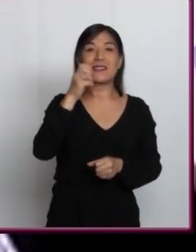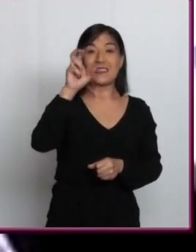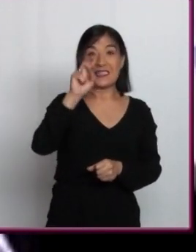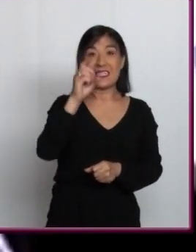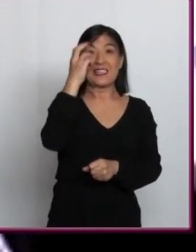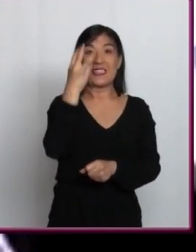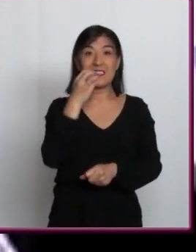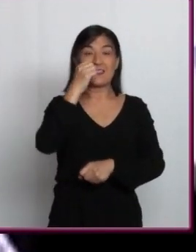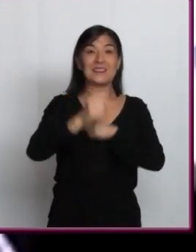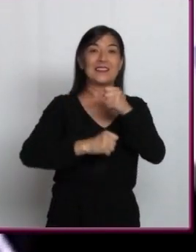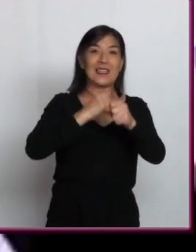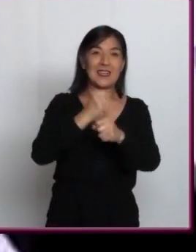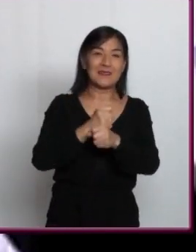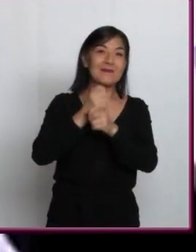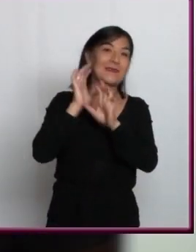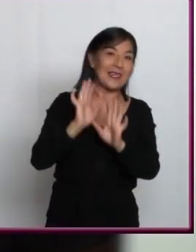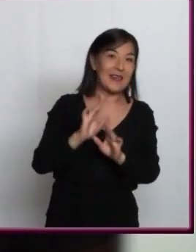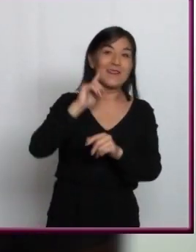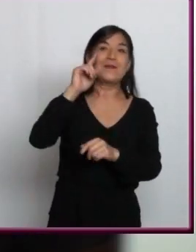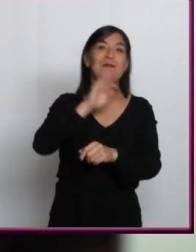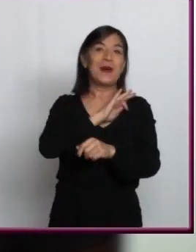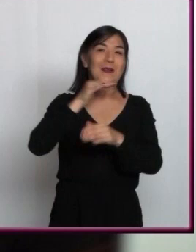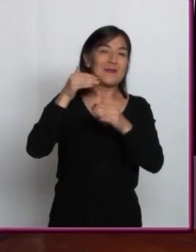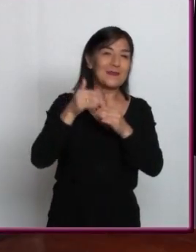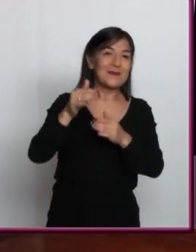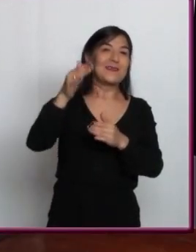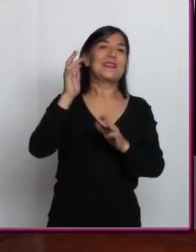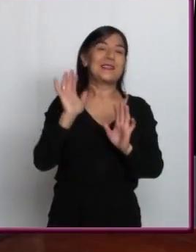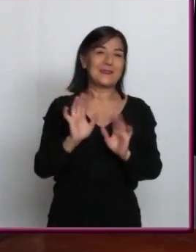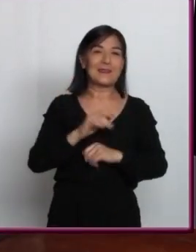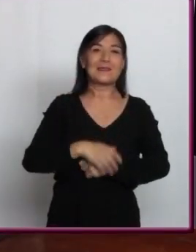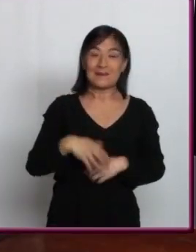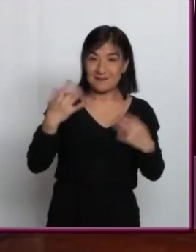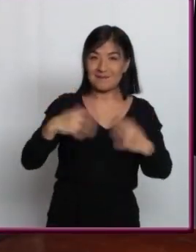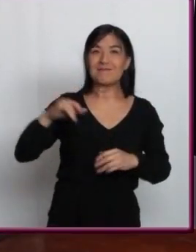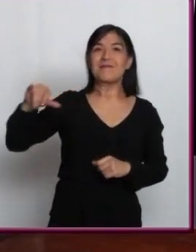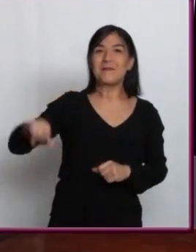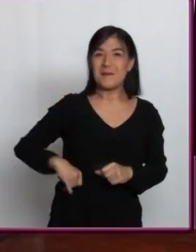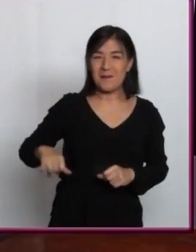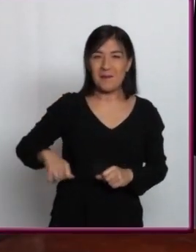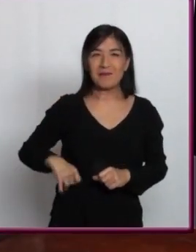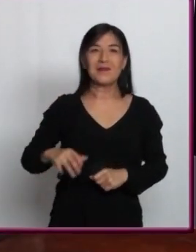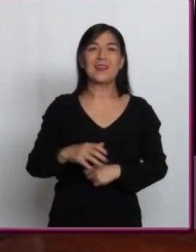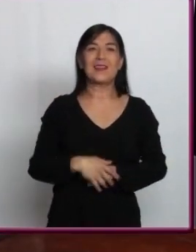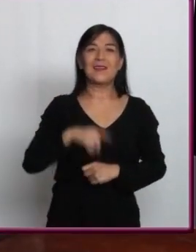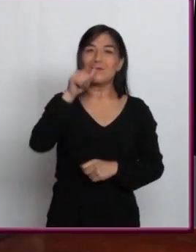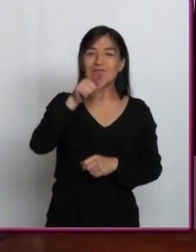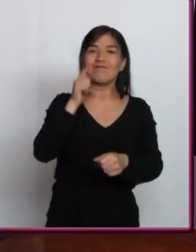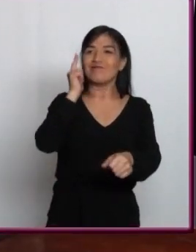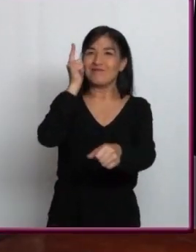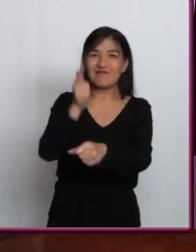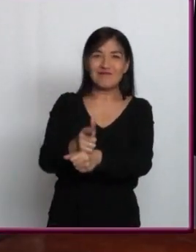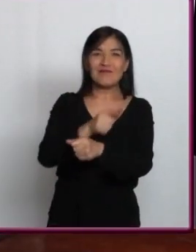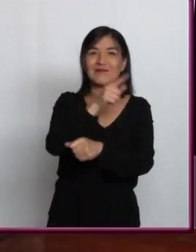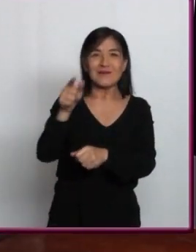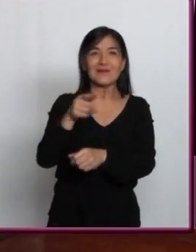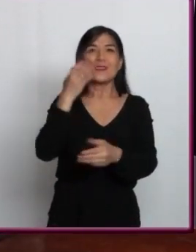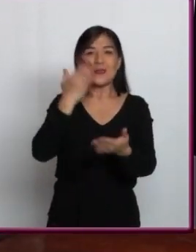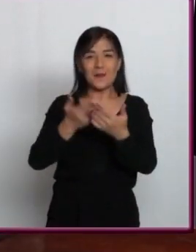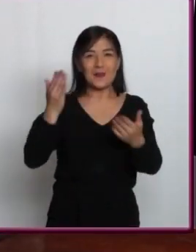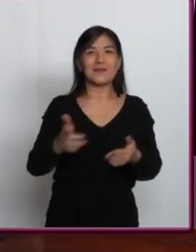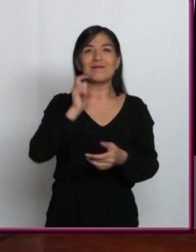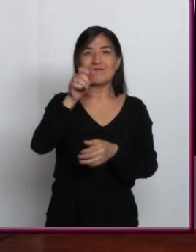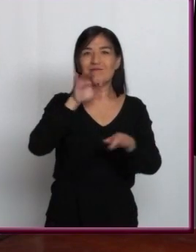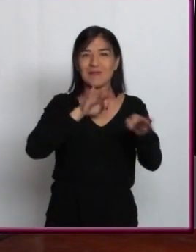33 años de esperanza. A ver. Muy bien, pues es muy interesante lo que descubrieron, lo que están trabajando,